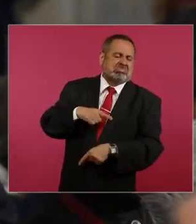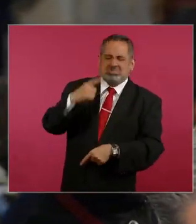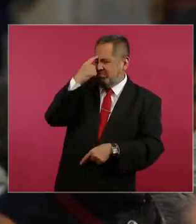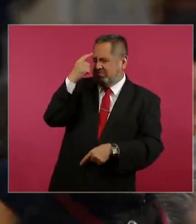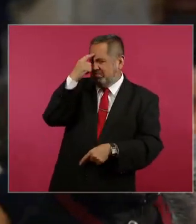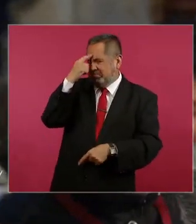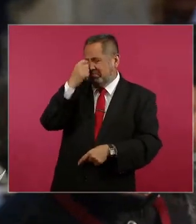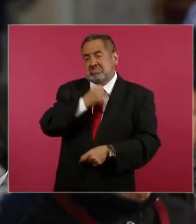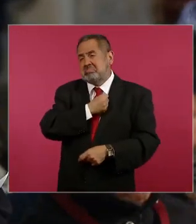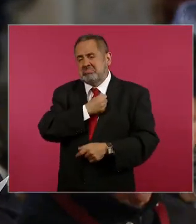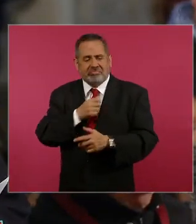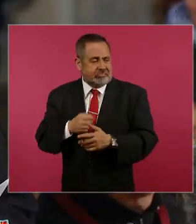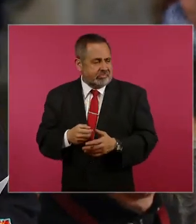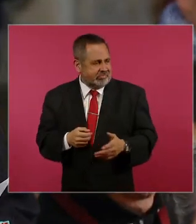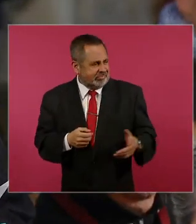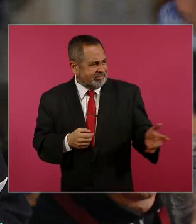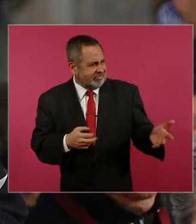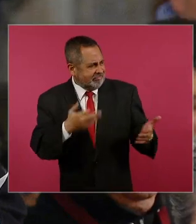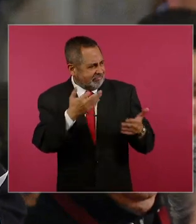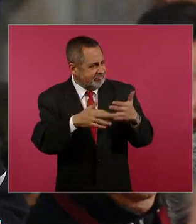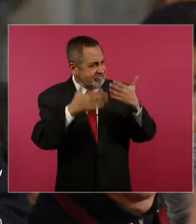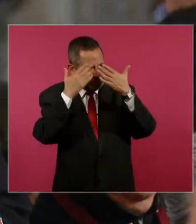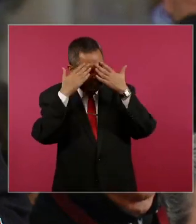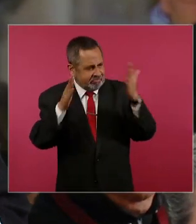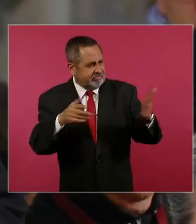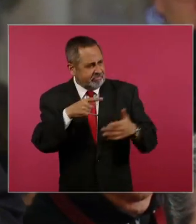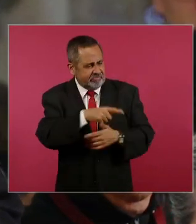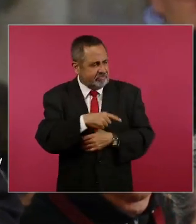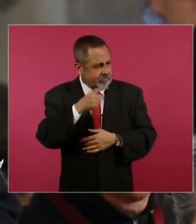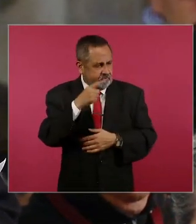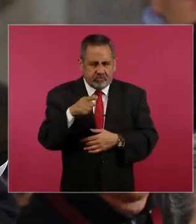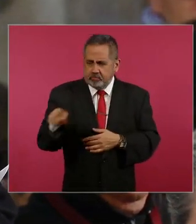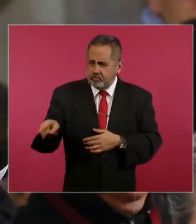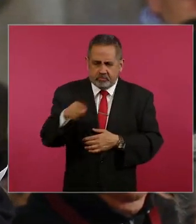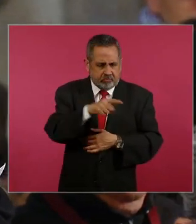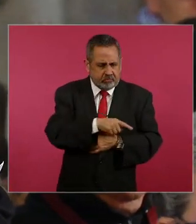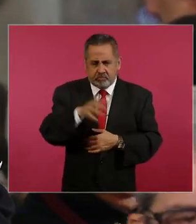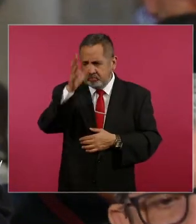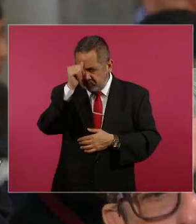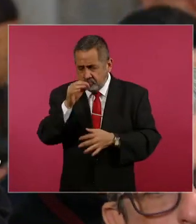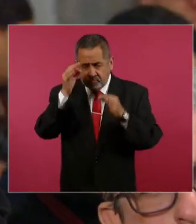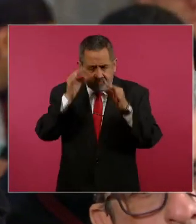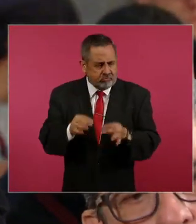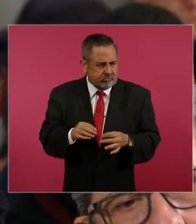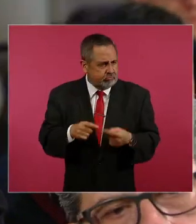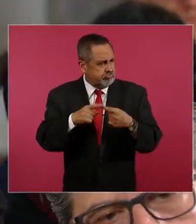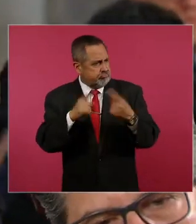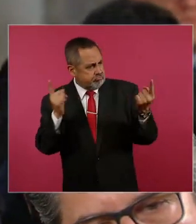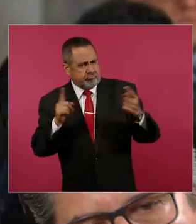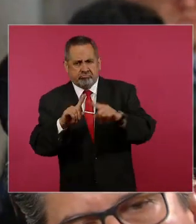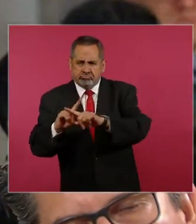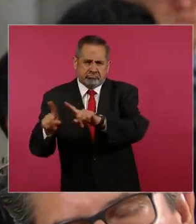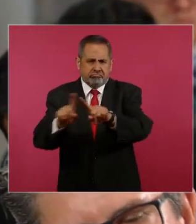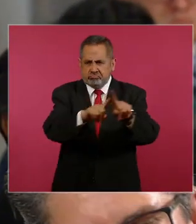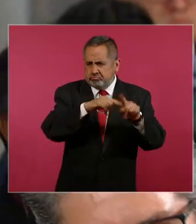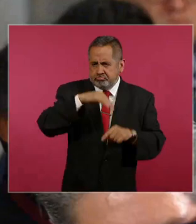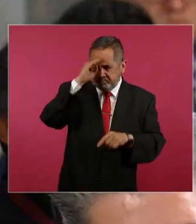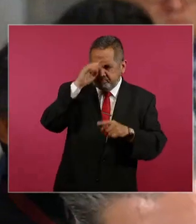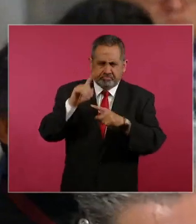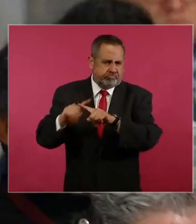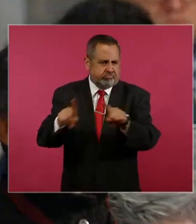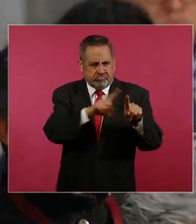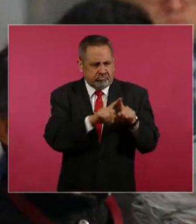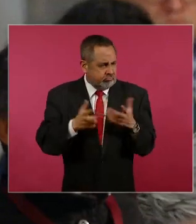tolerancia y apertura al disenso que son fundamentales en cualquier sociedad democrática.